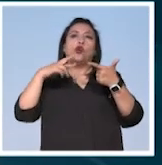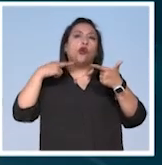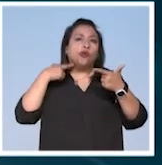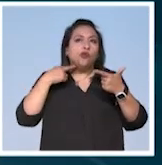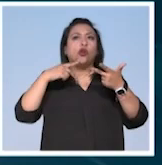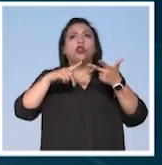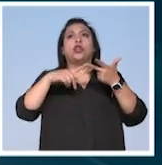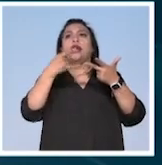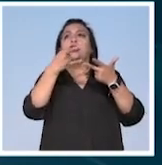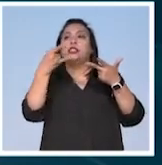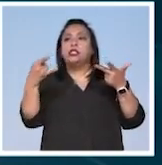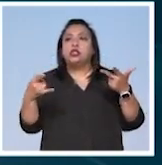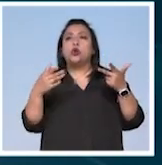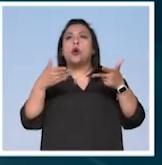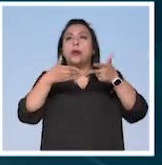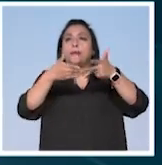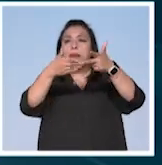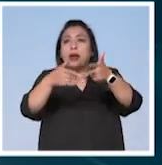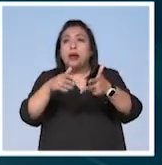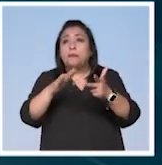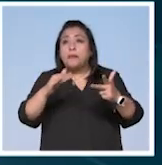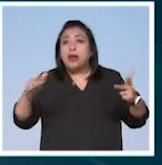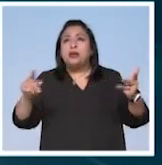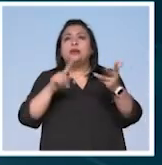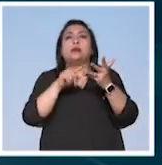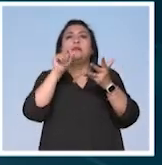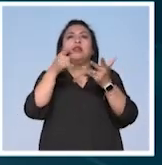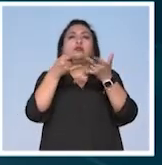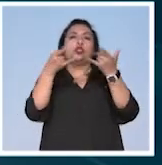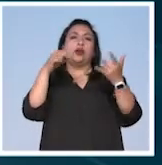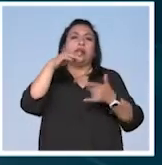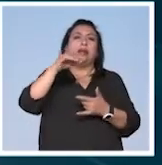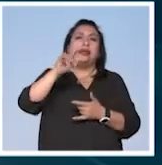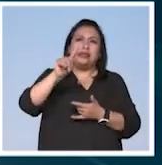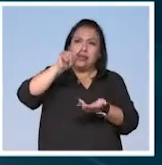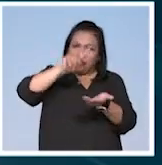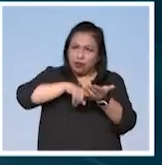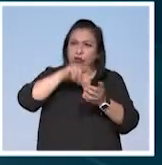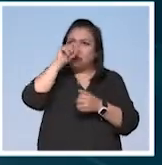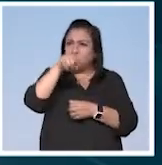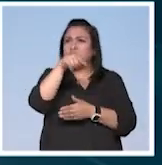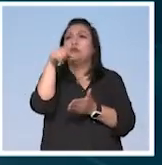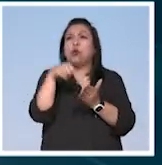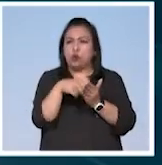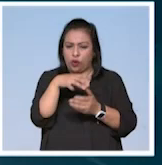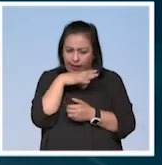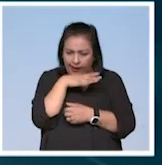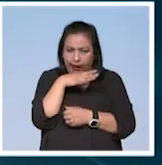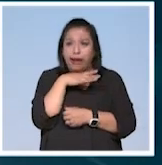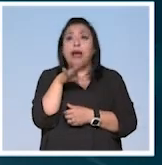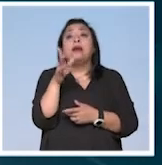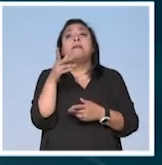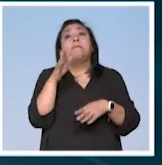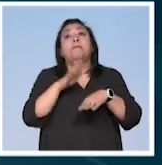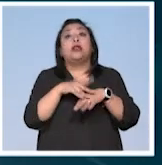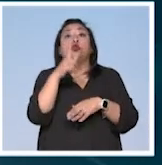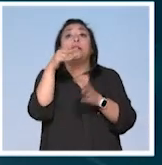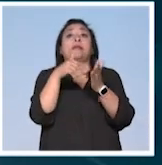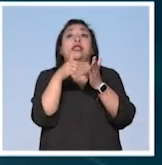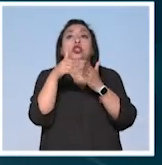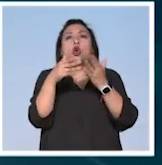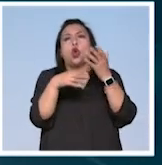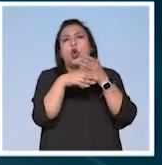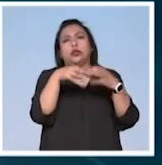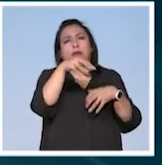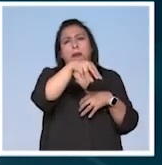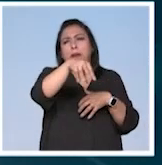robótica, historia marítima y la historia del MIT están albergadas en este recinto, en donde los más de un millón de